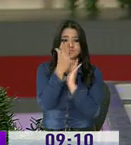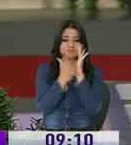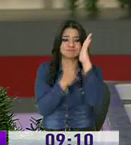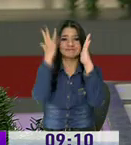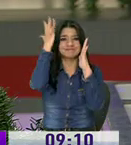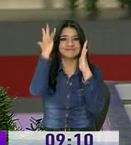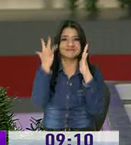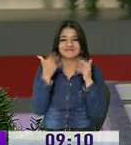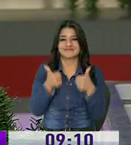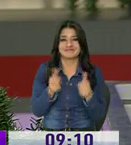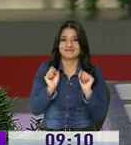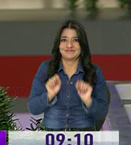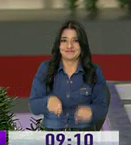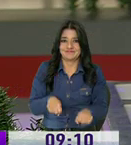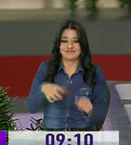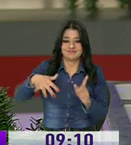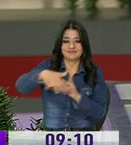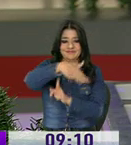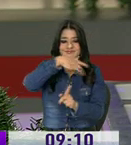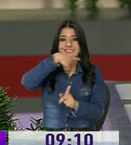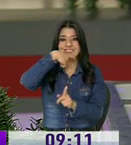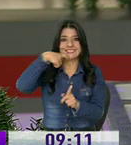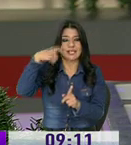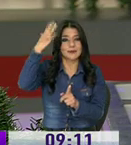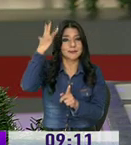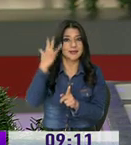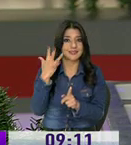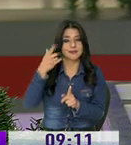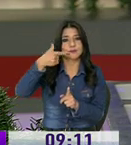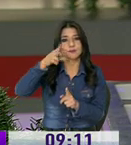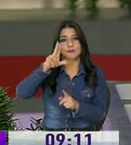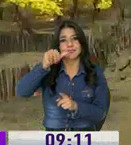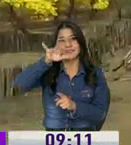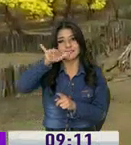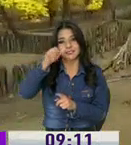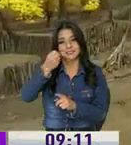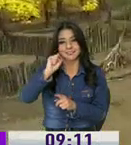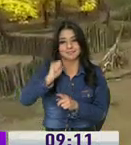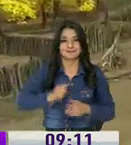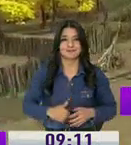de los guayacanes. El bosque seco se pintará de amarillo.